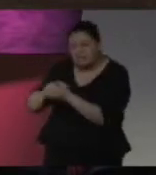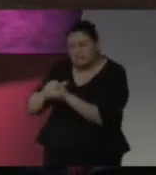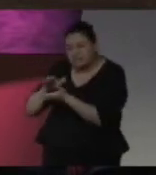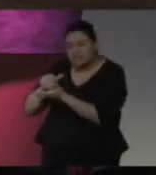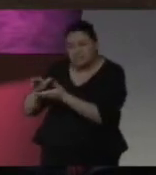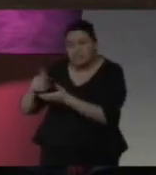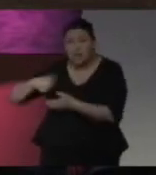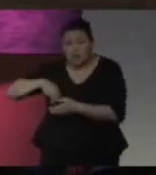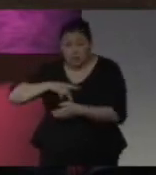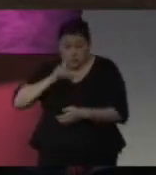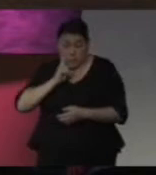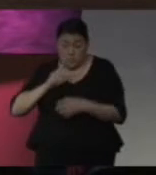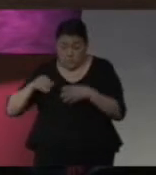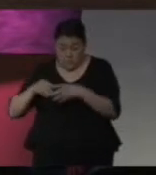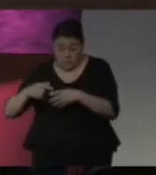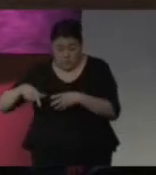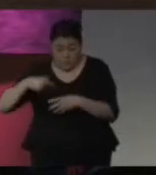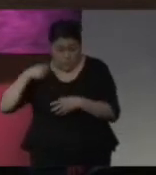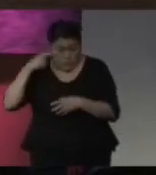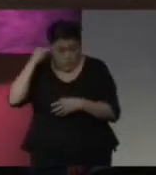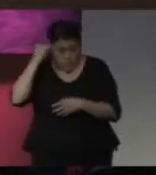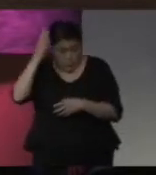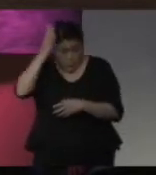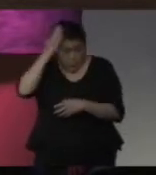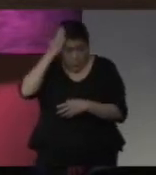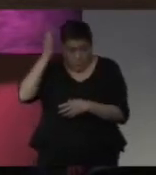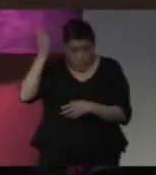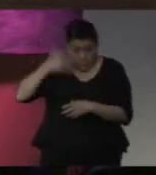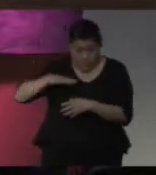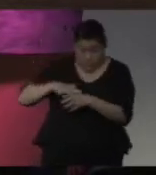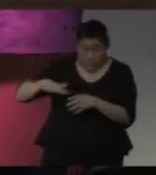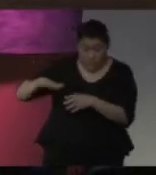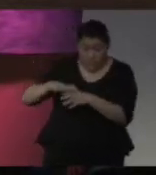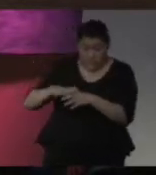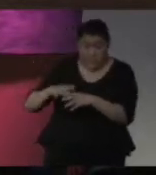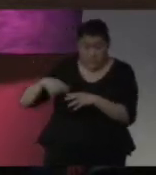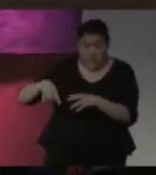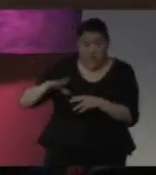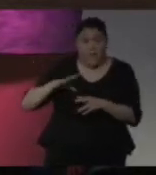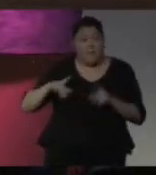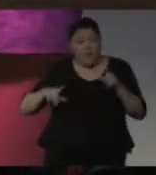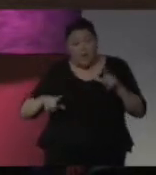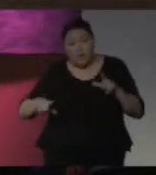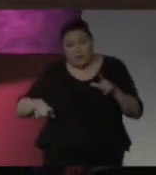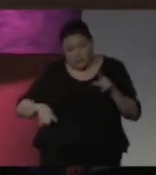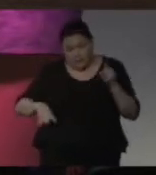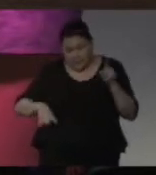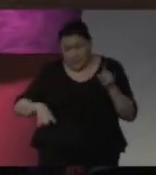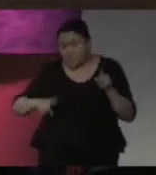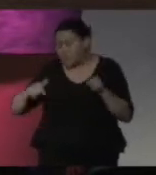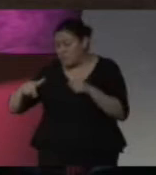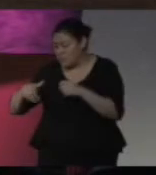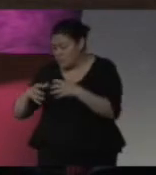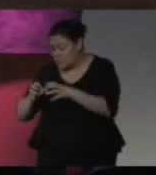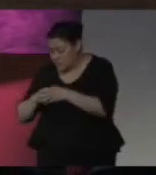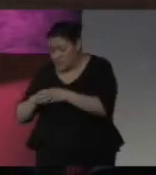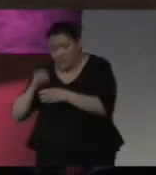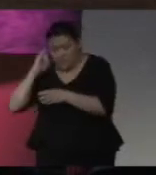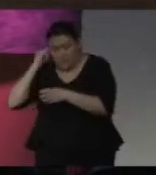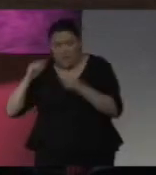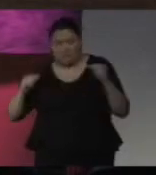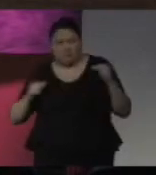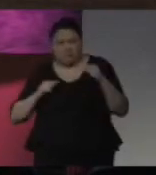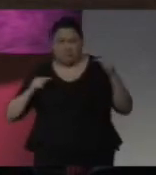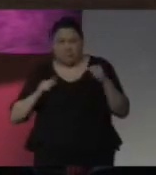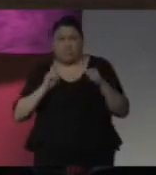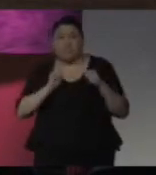sabemos que en este momento de la forma de la guerra o del antagonismo entre comunidad y Estado, está en juego procesos de